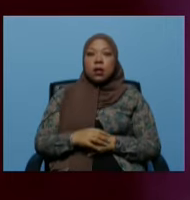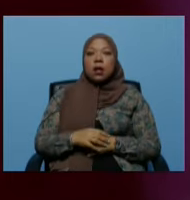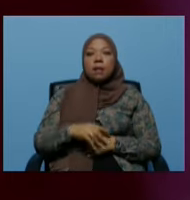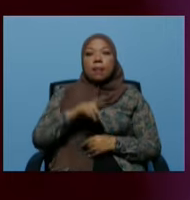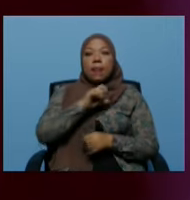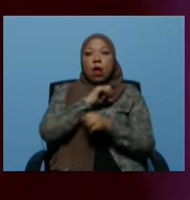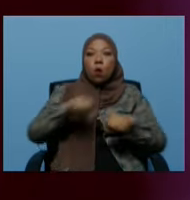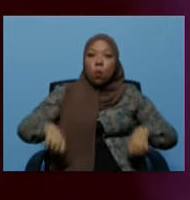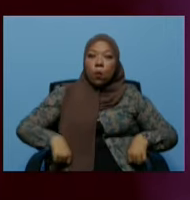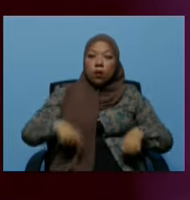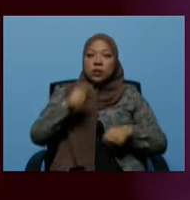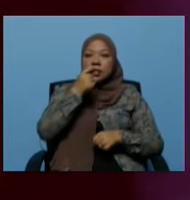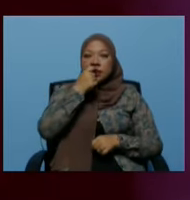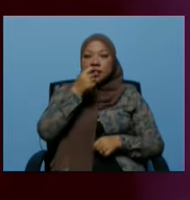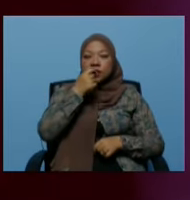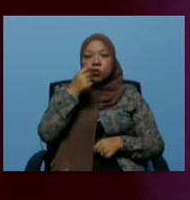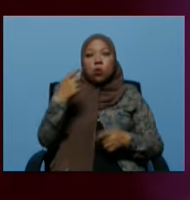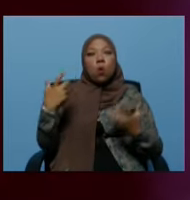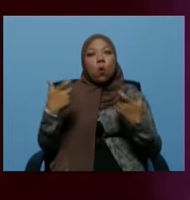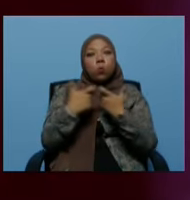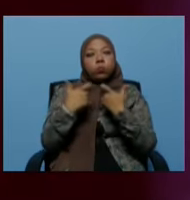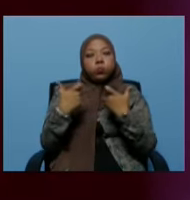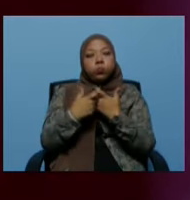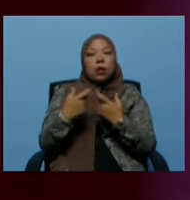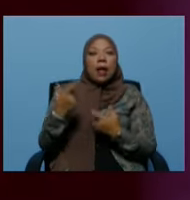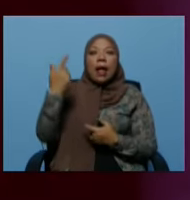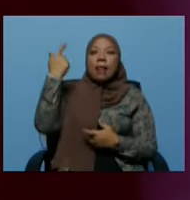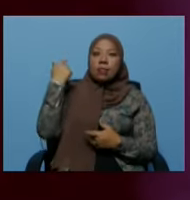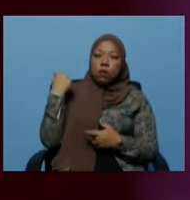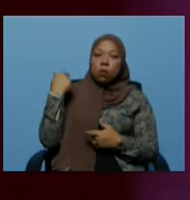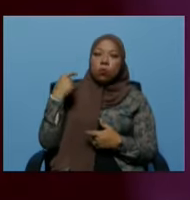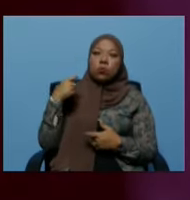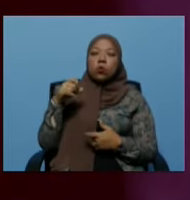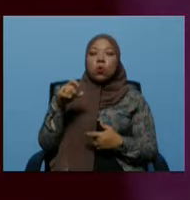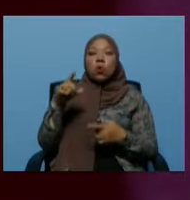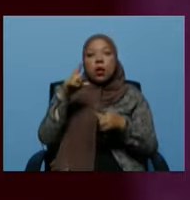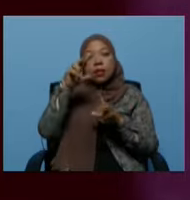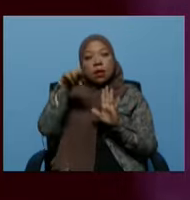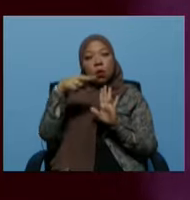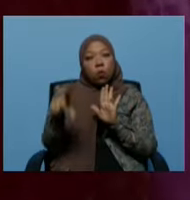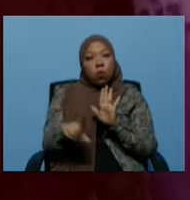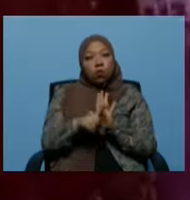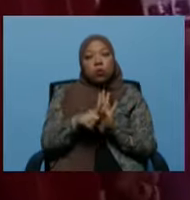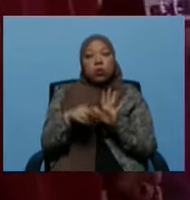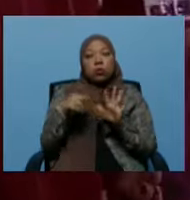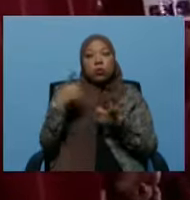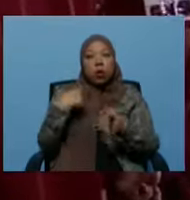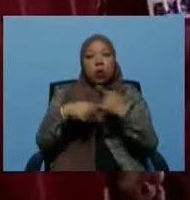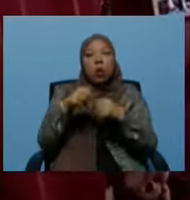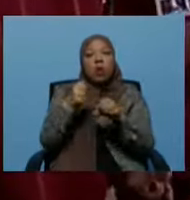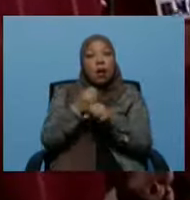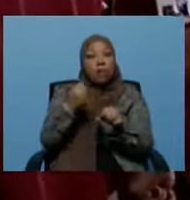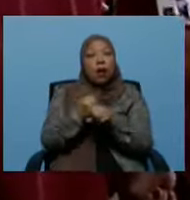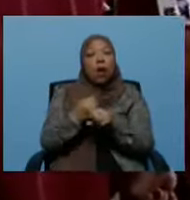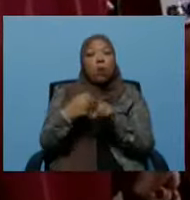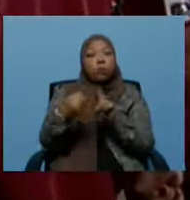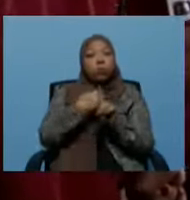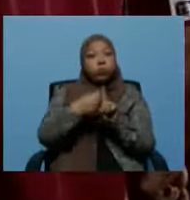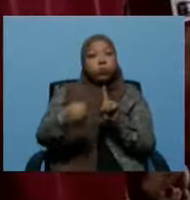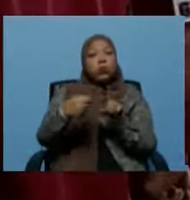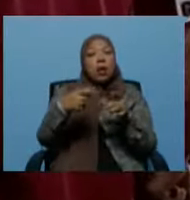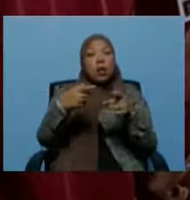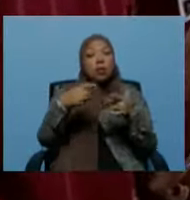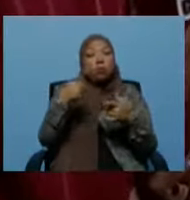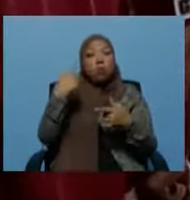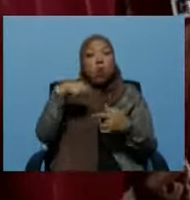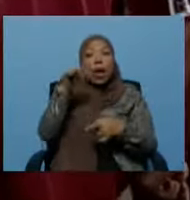Nacional Bolivariana que fueron agredidos en días pasados en cumplimiento de sus labores, en cumplimiento